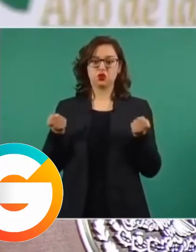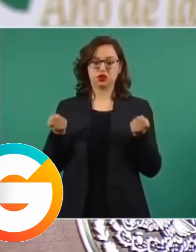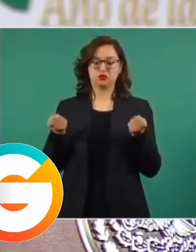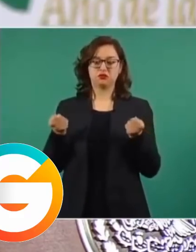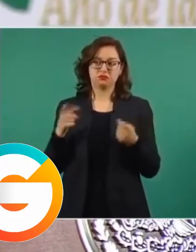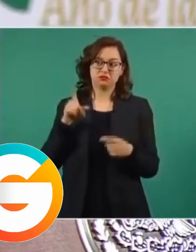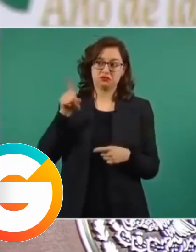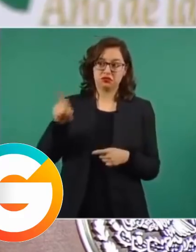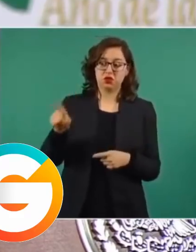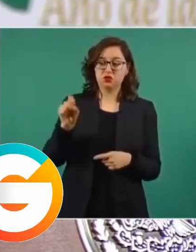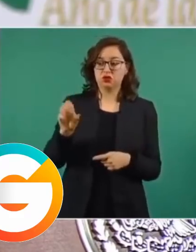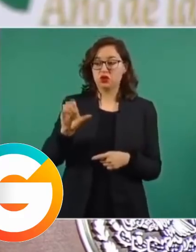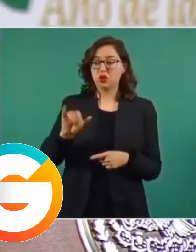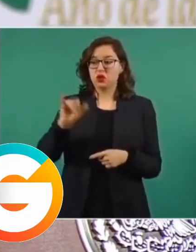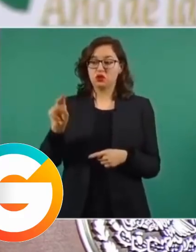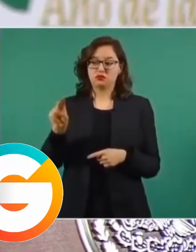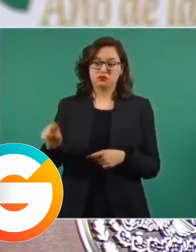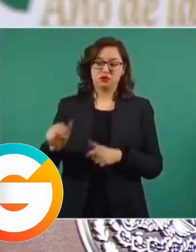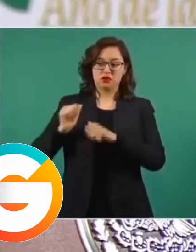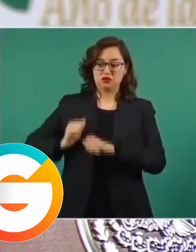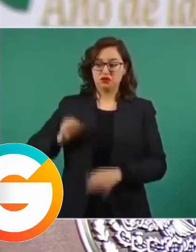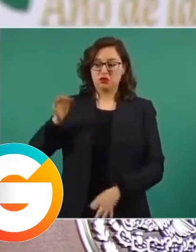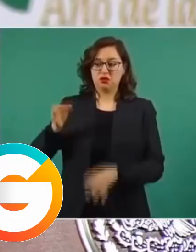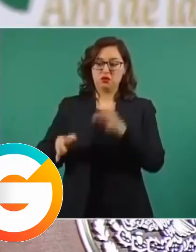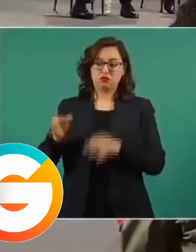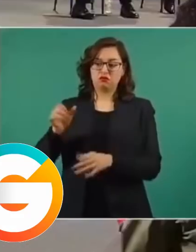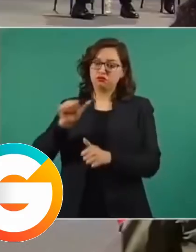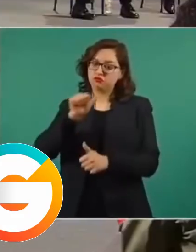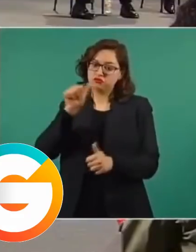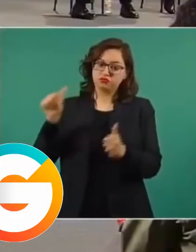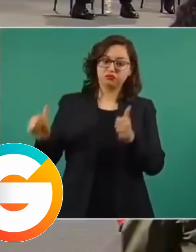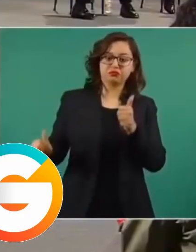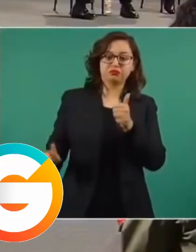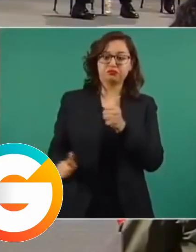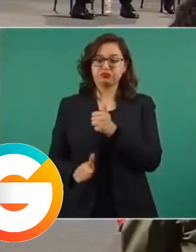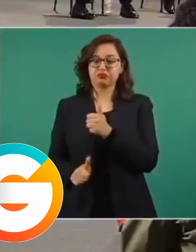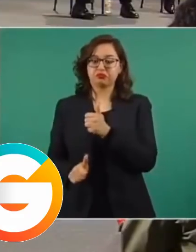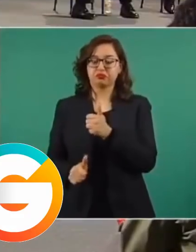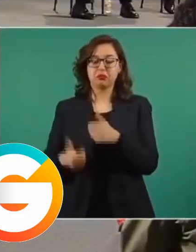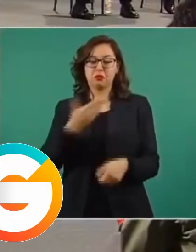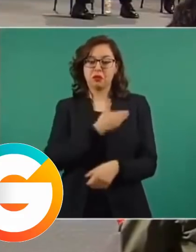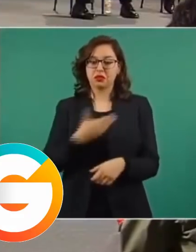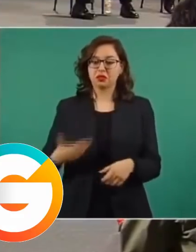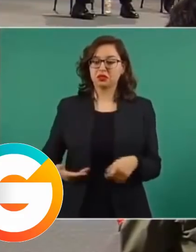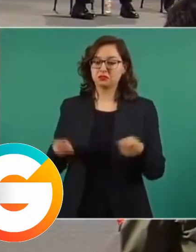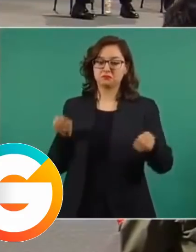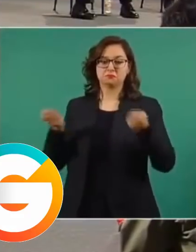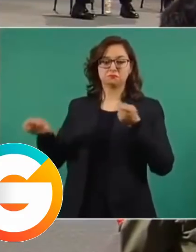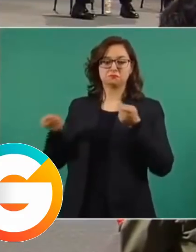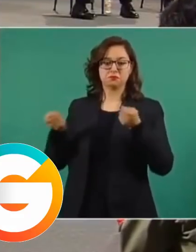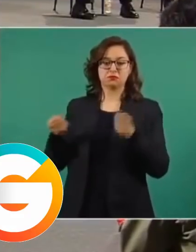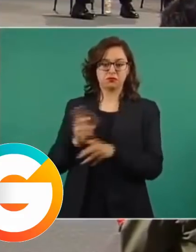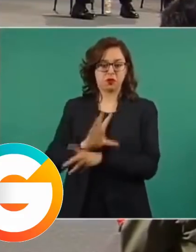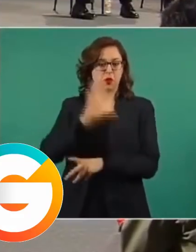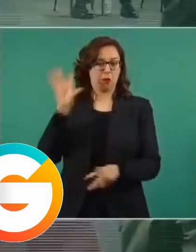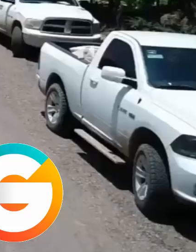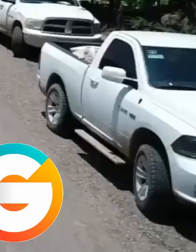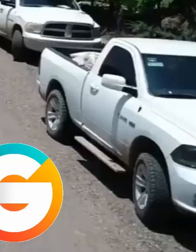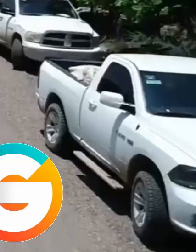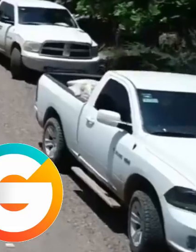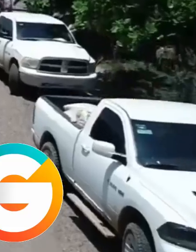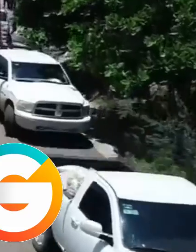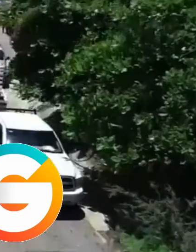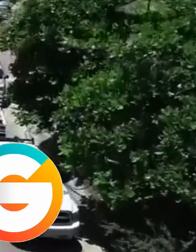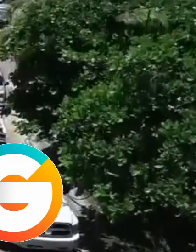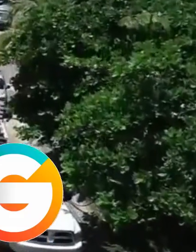primera mitad de su administración, hay algunas organizaciones criminales que han crecido y se han fortalecido, entre las que se encuentran Cárteles